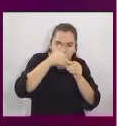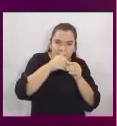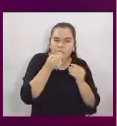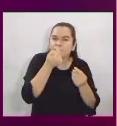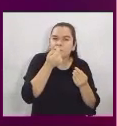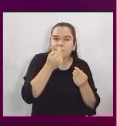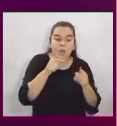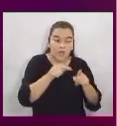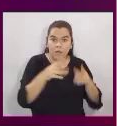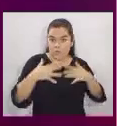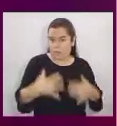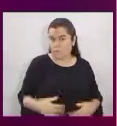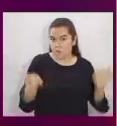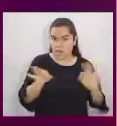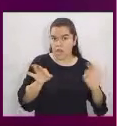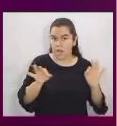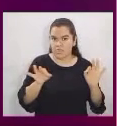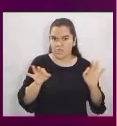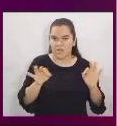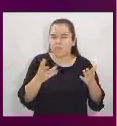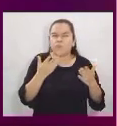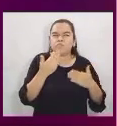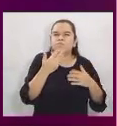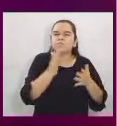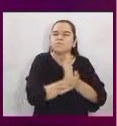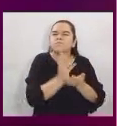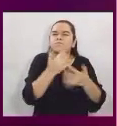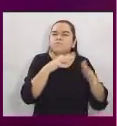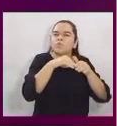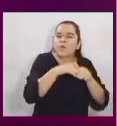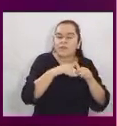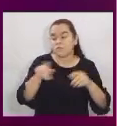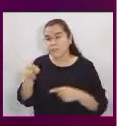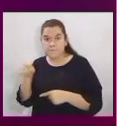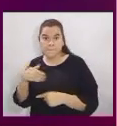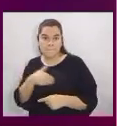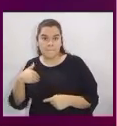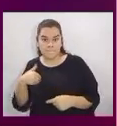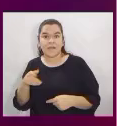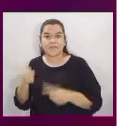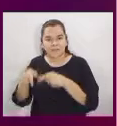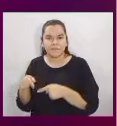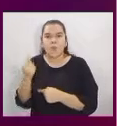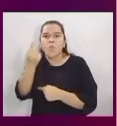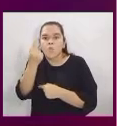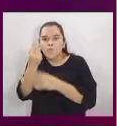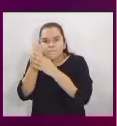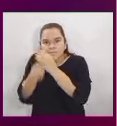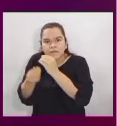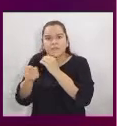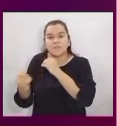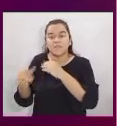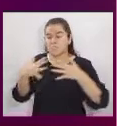ningún síntoma de ataxia y se manifiesta perfectamente normal. De la misma manera, la madre, que si